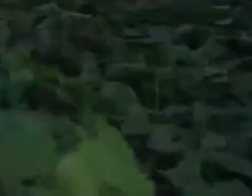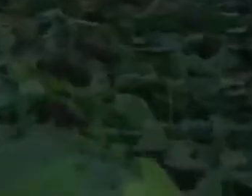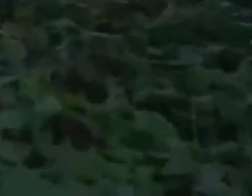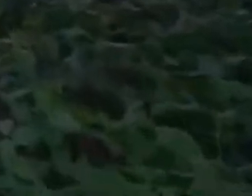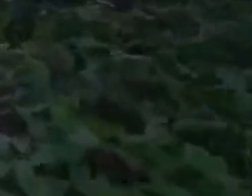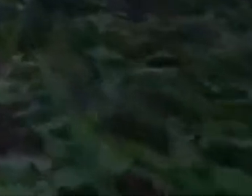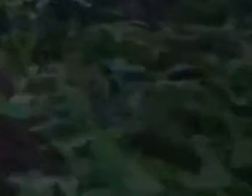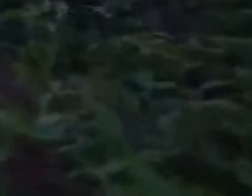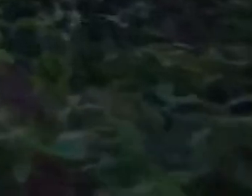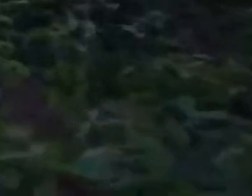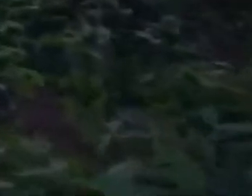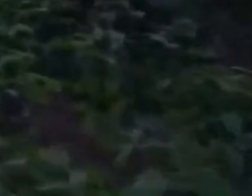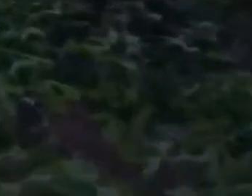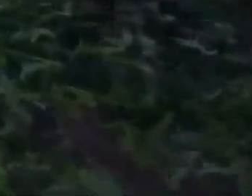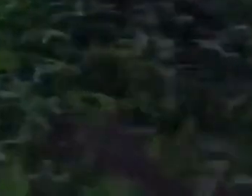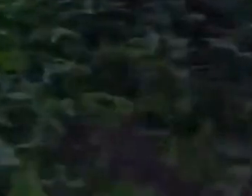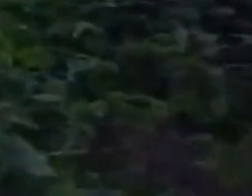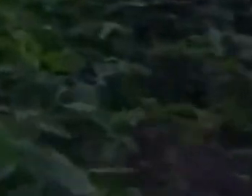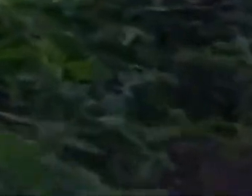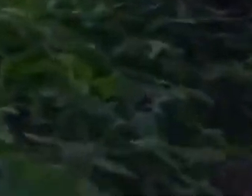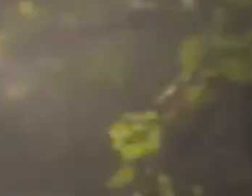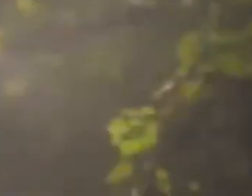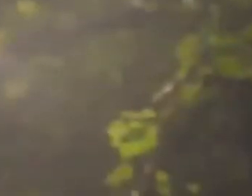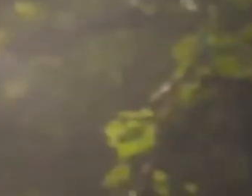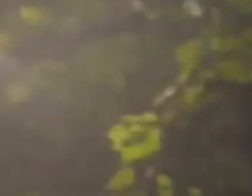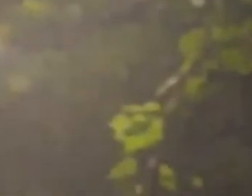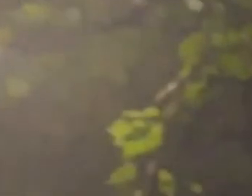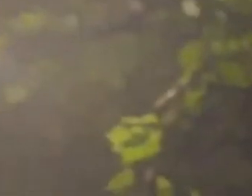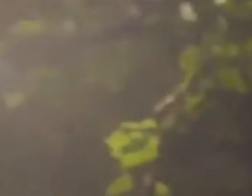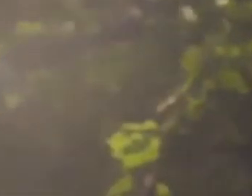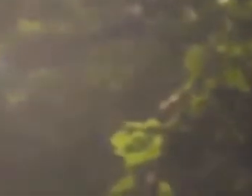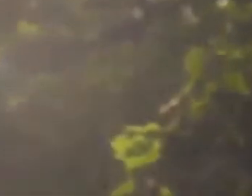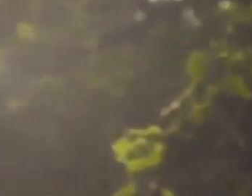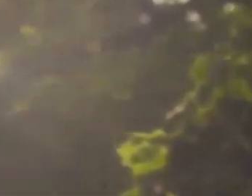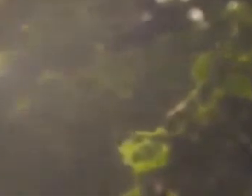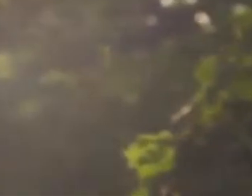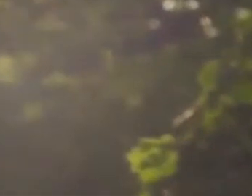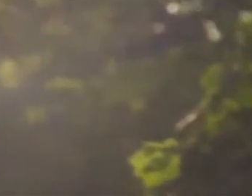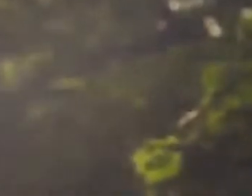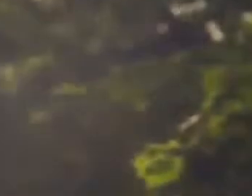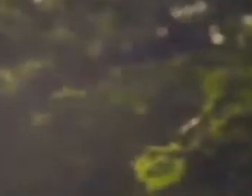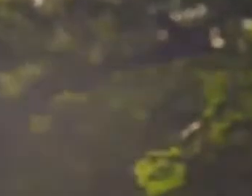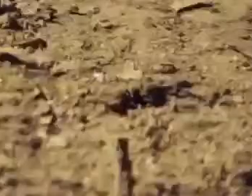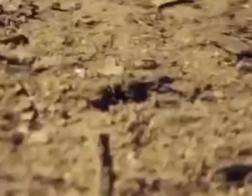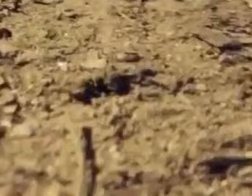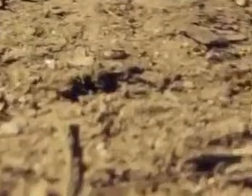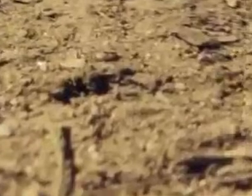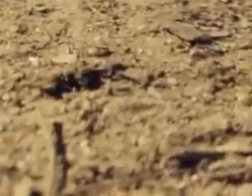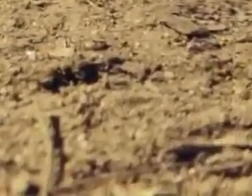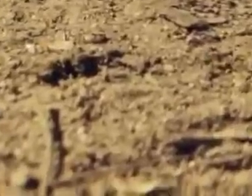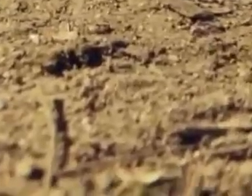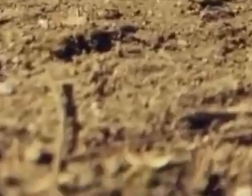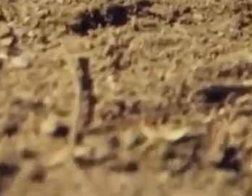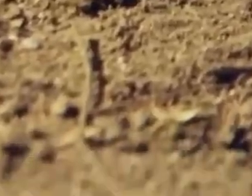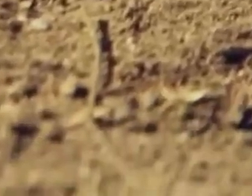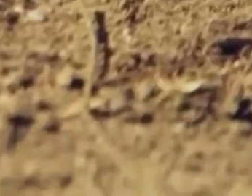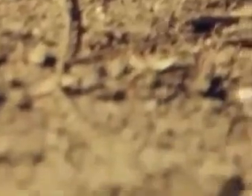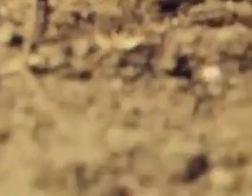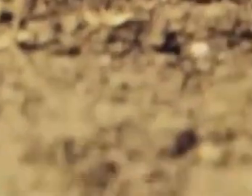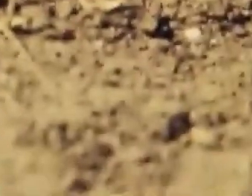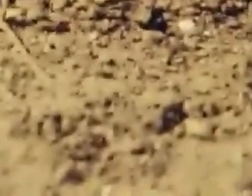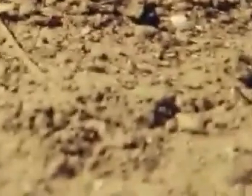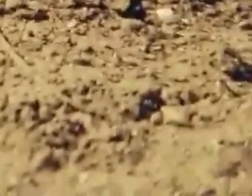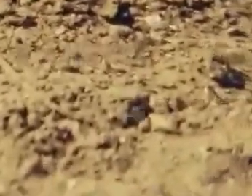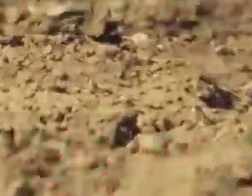La etnobotánica y el conocimiento guayú ha sido heredada no solo para garantizar la sobrevivencia de esta población en el